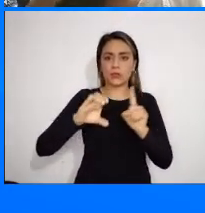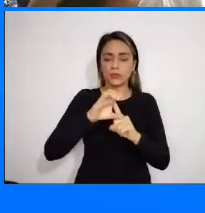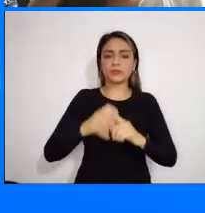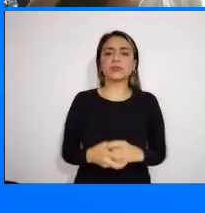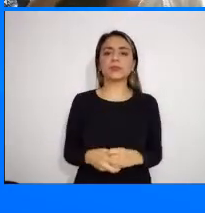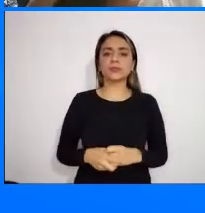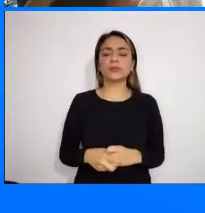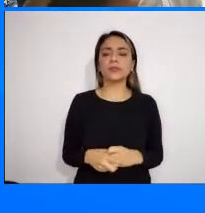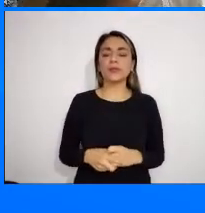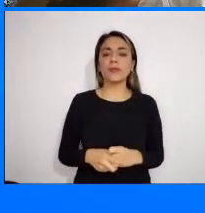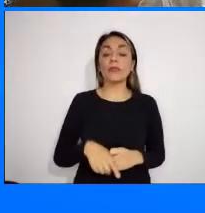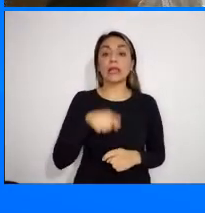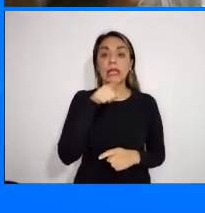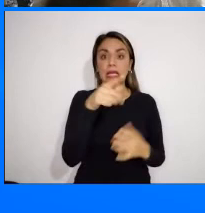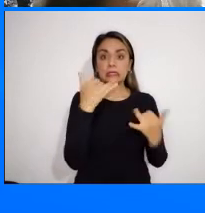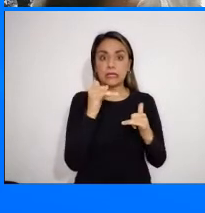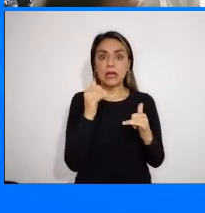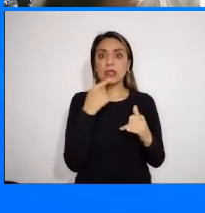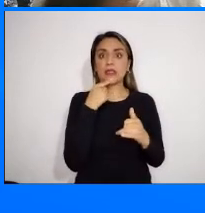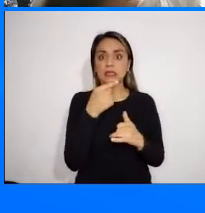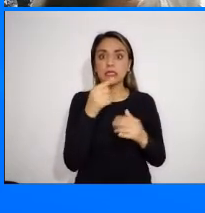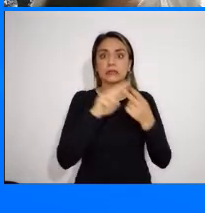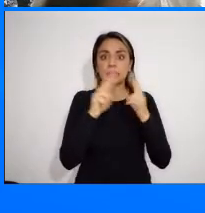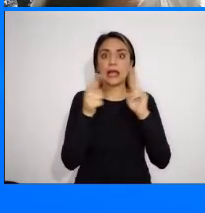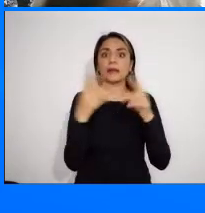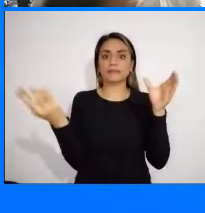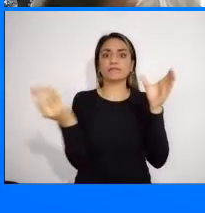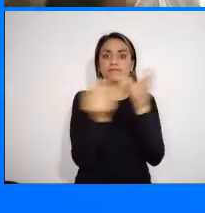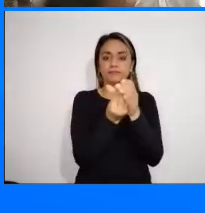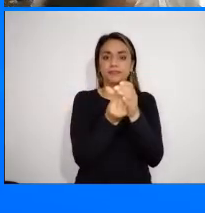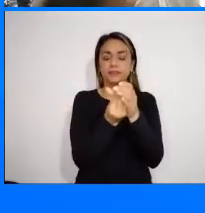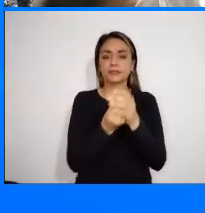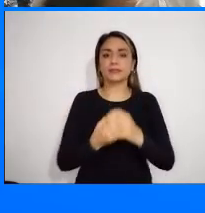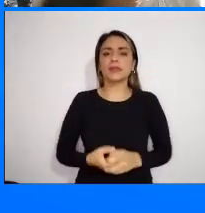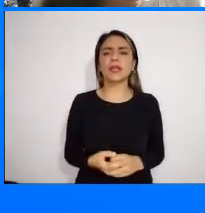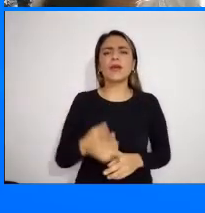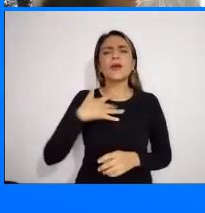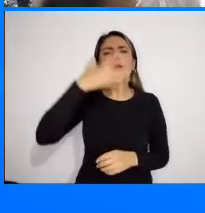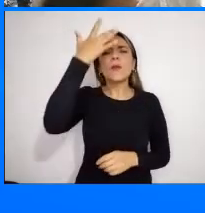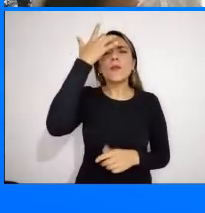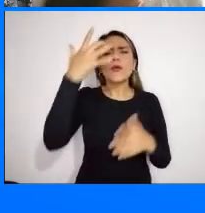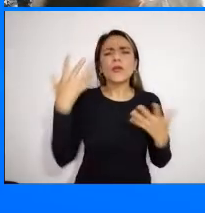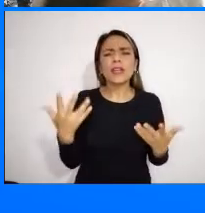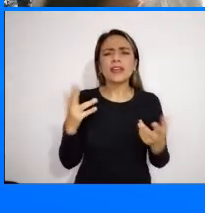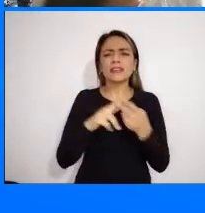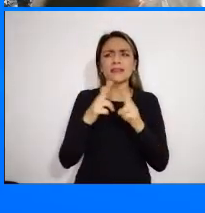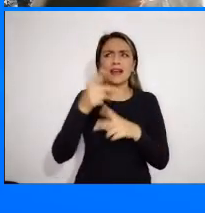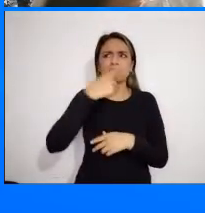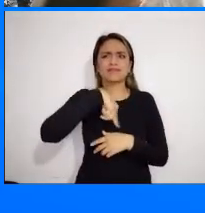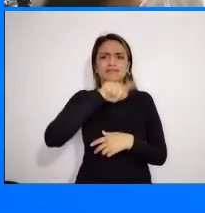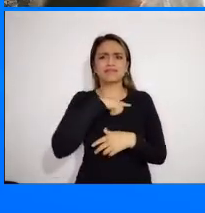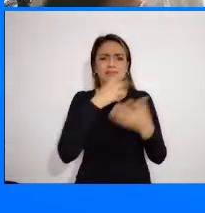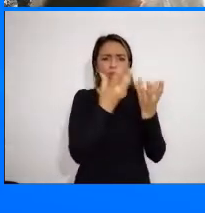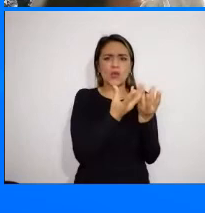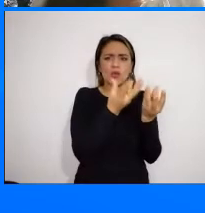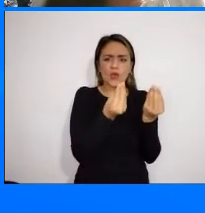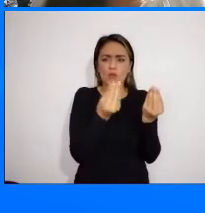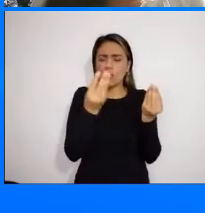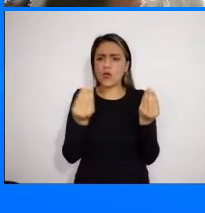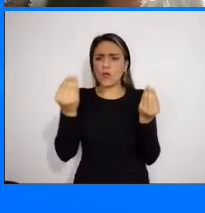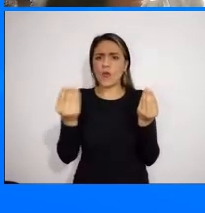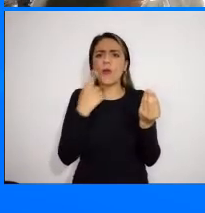Entonces acá ya estamos hablando de inclusión, porque pues esos grupos